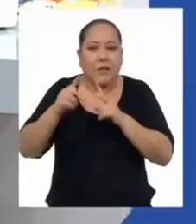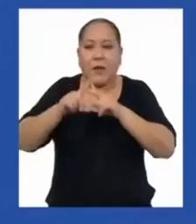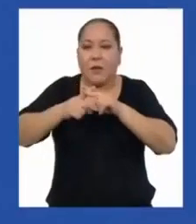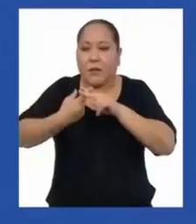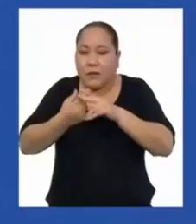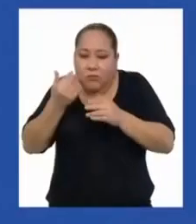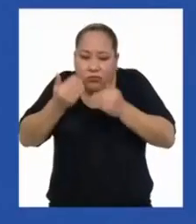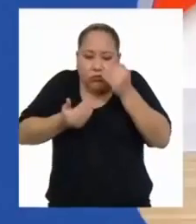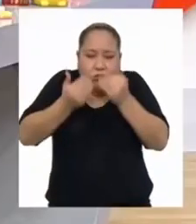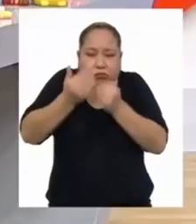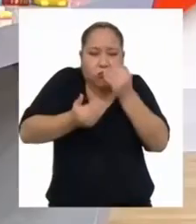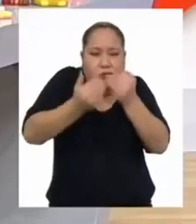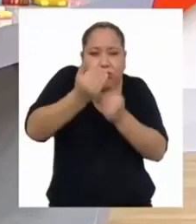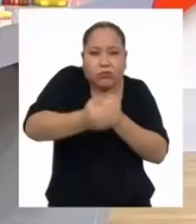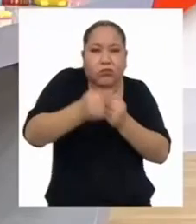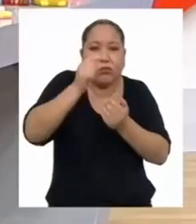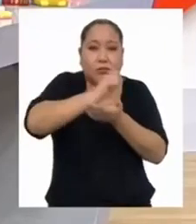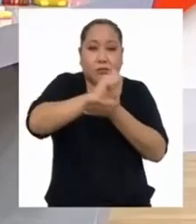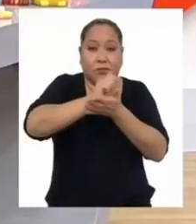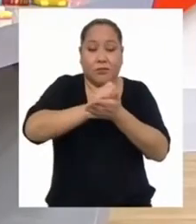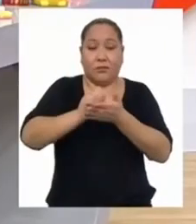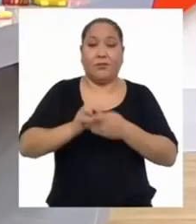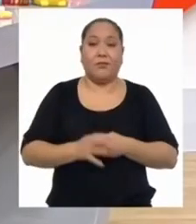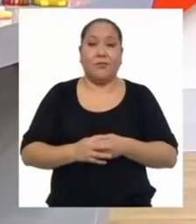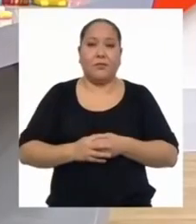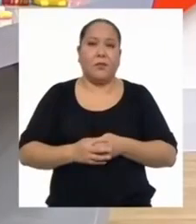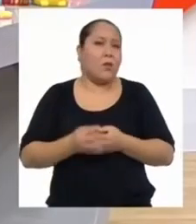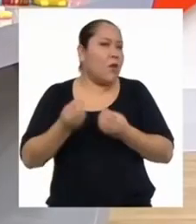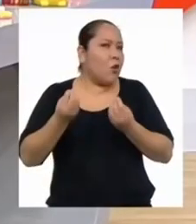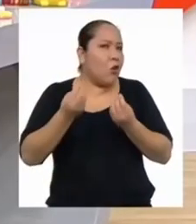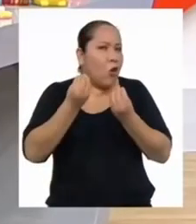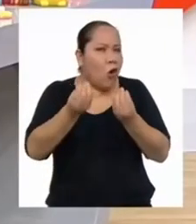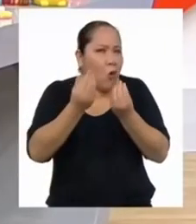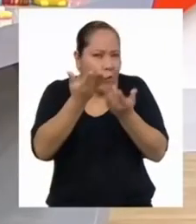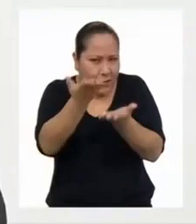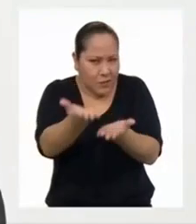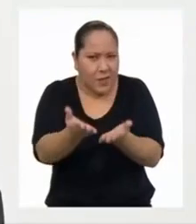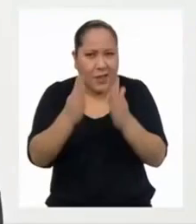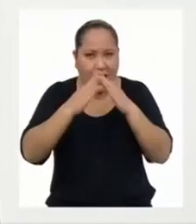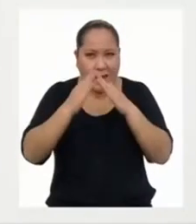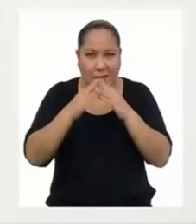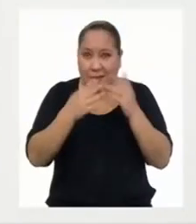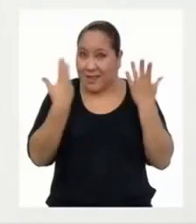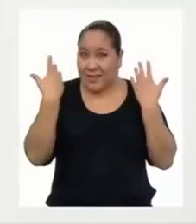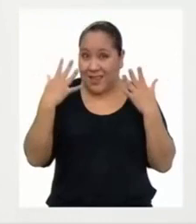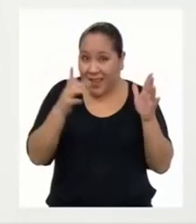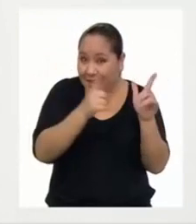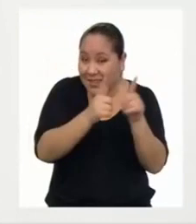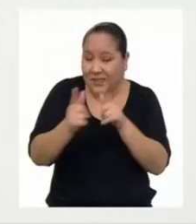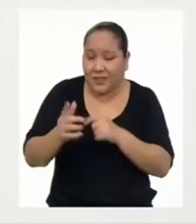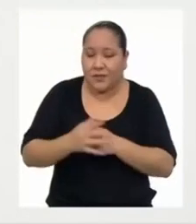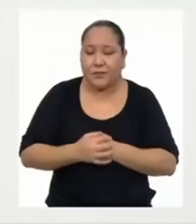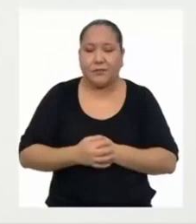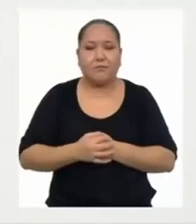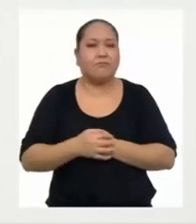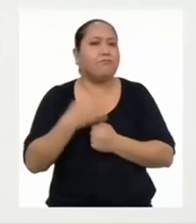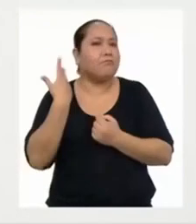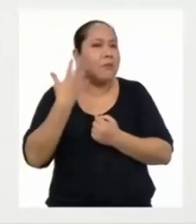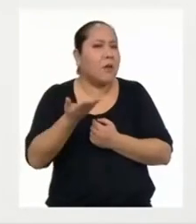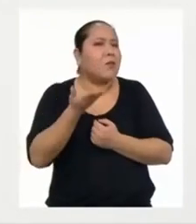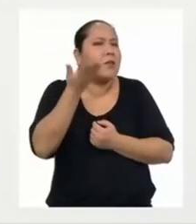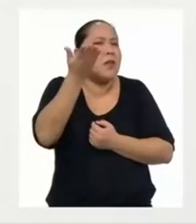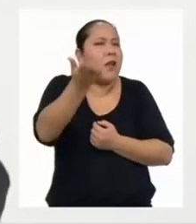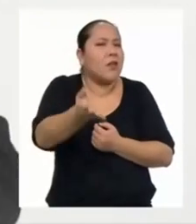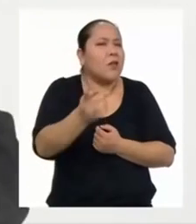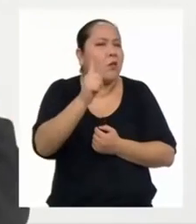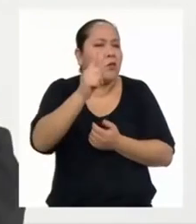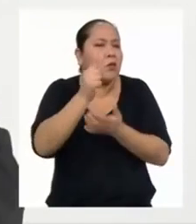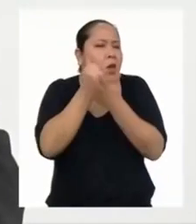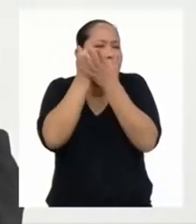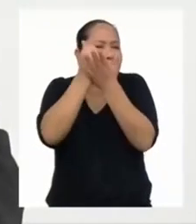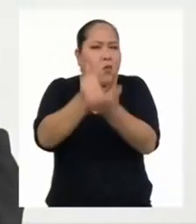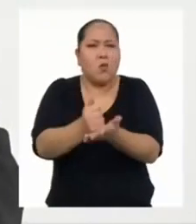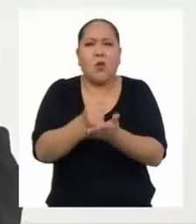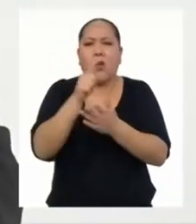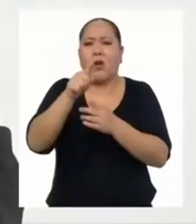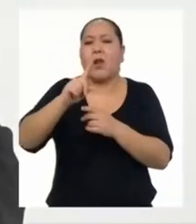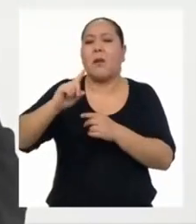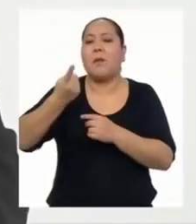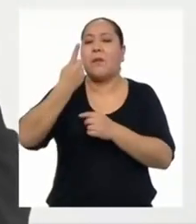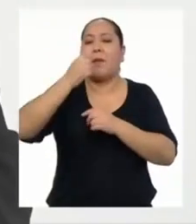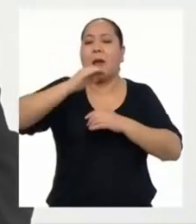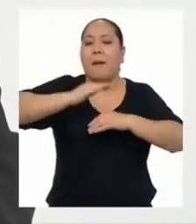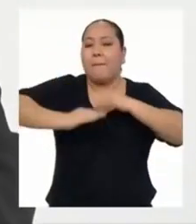de mi texto. ¿Cómo están en casa? ¿Listos y listos? Vamos a darte una mano con el primero de los 3